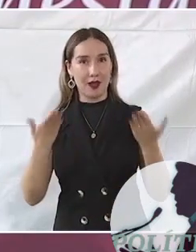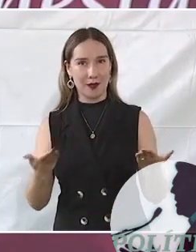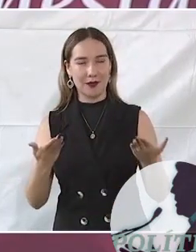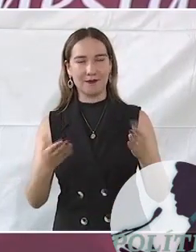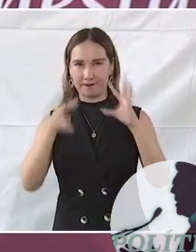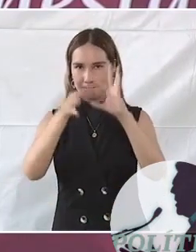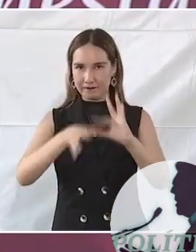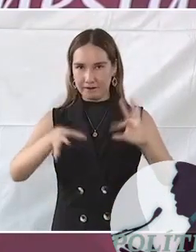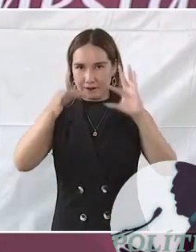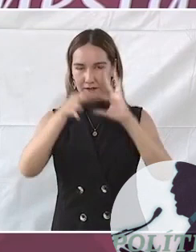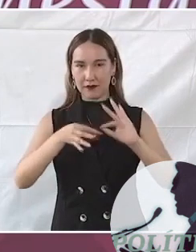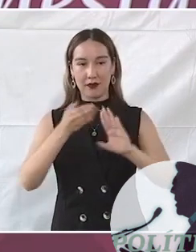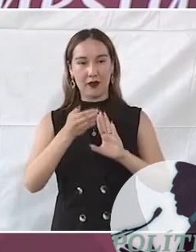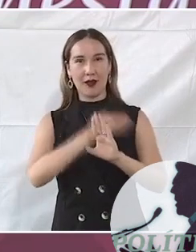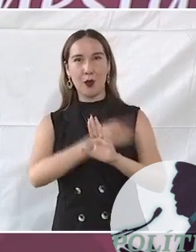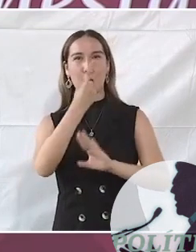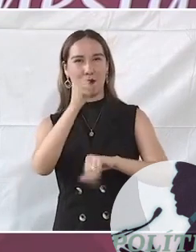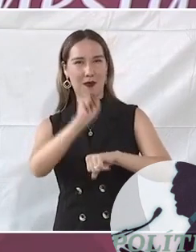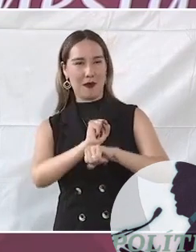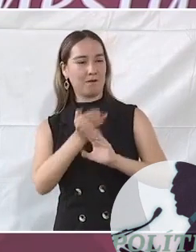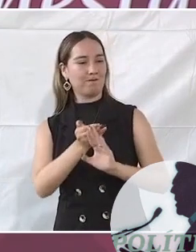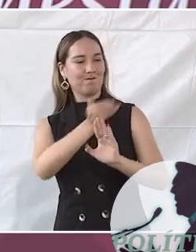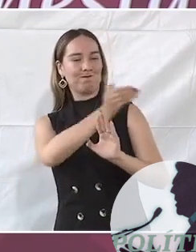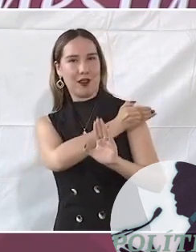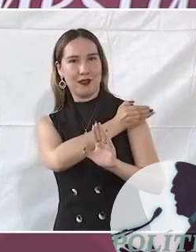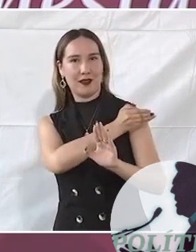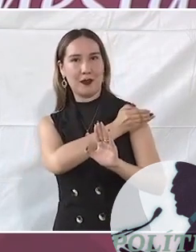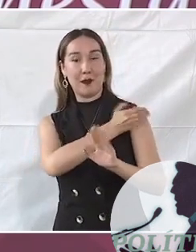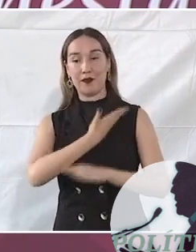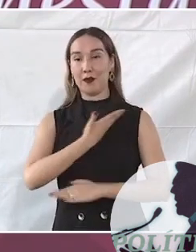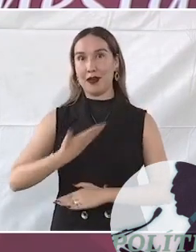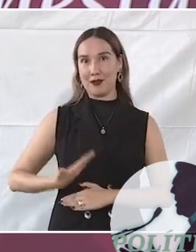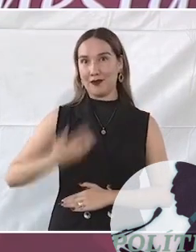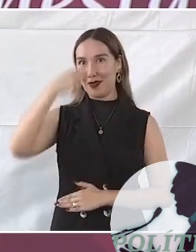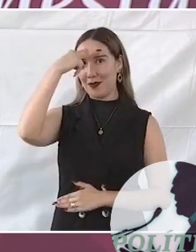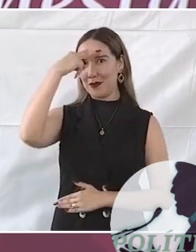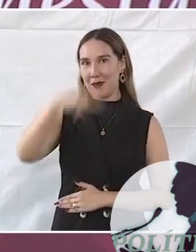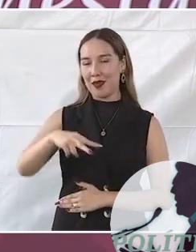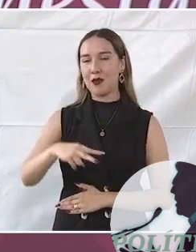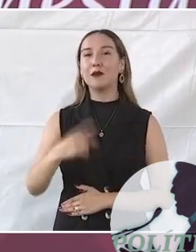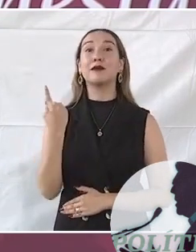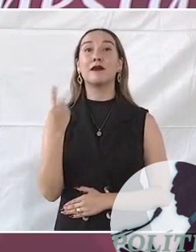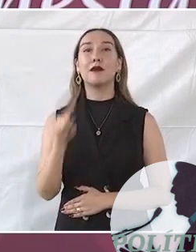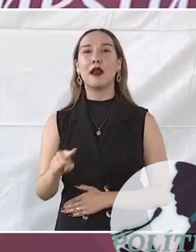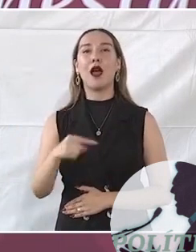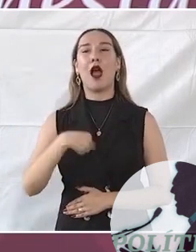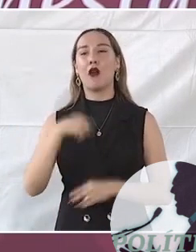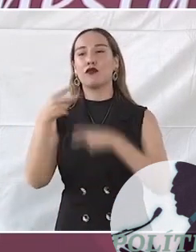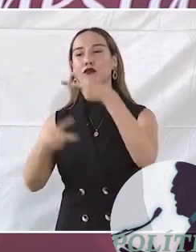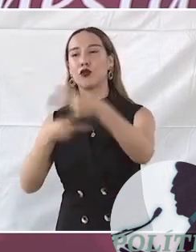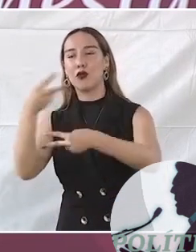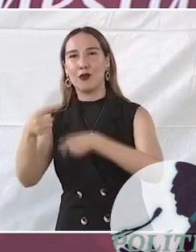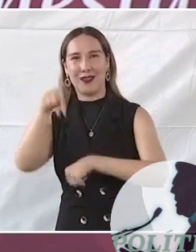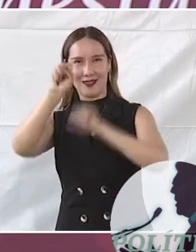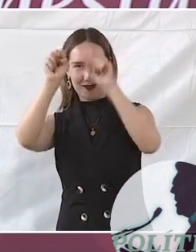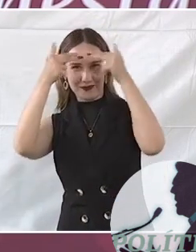comparto con ustedes que la semana pasada, por instrucciones del presidente López Obrador, acudí a la comunidad de Tocoy, aquí en